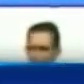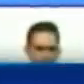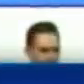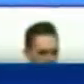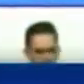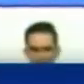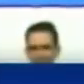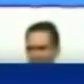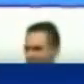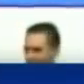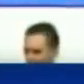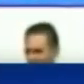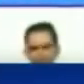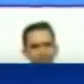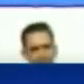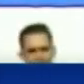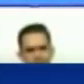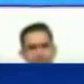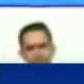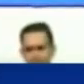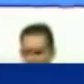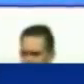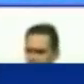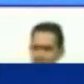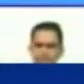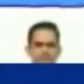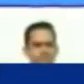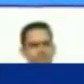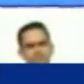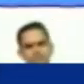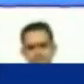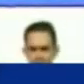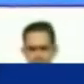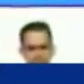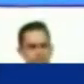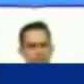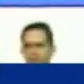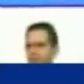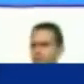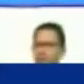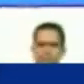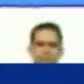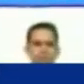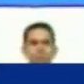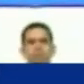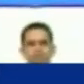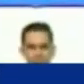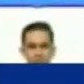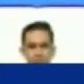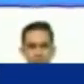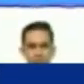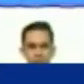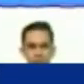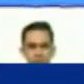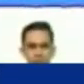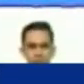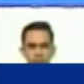con nuestra región y su particular apoyo a los proyectos.